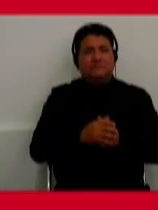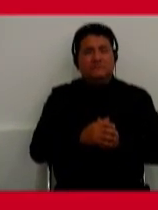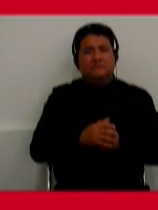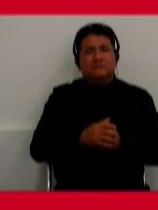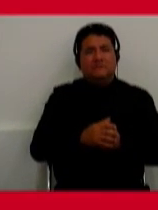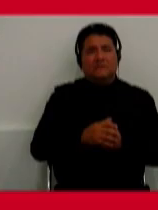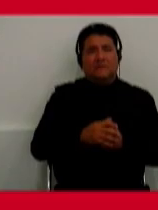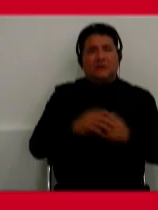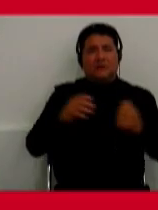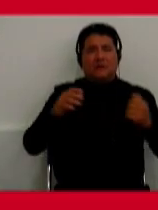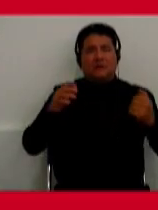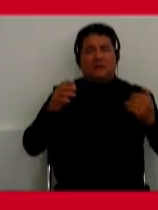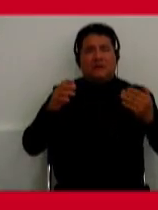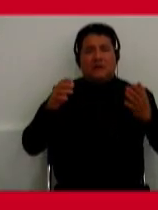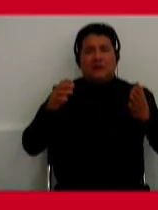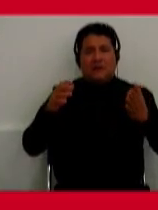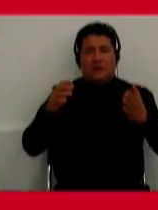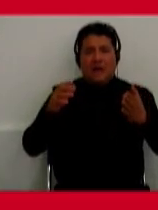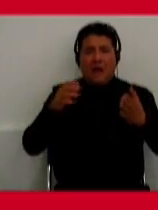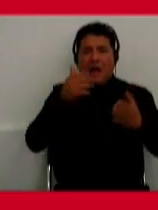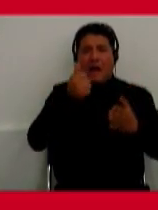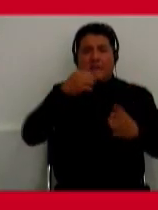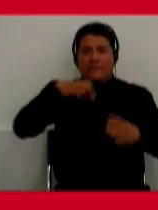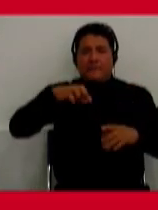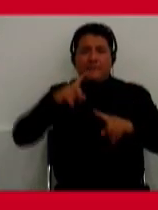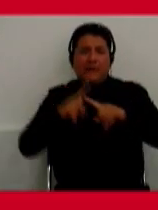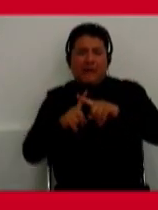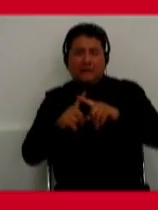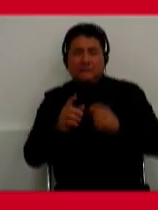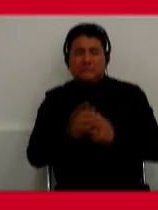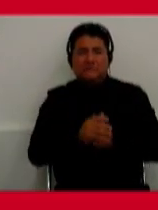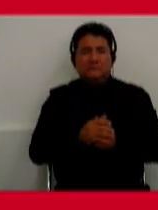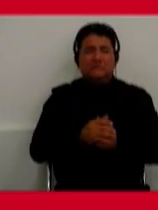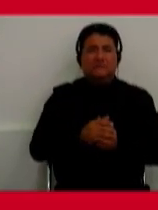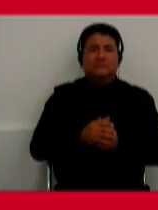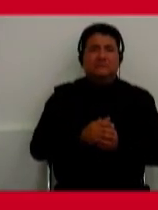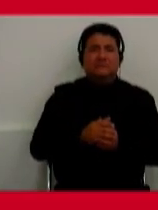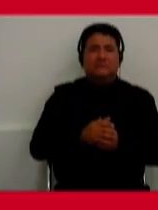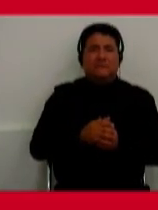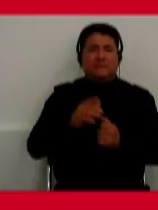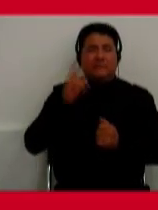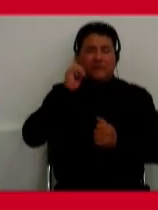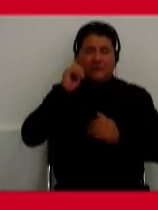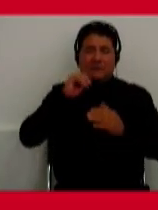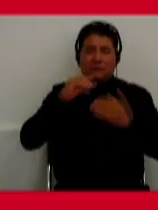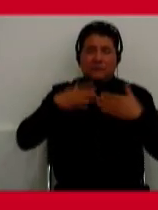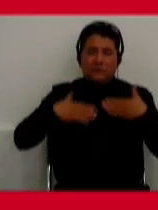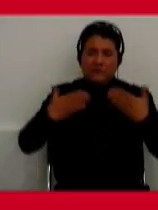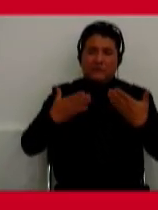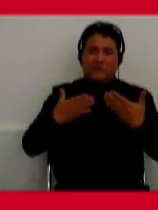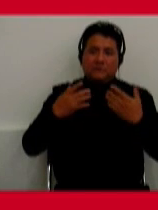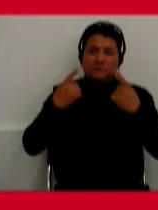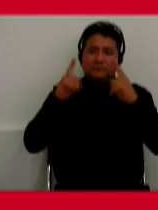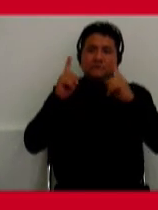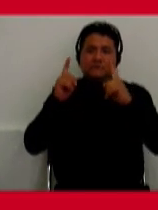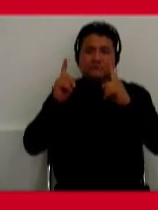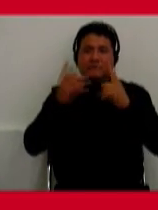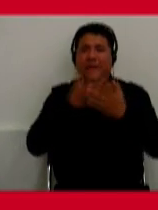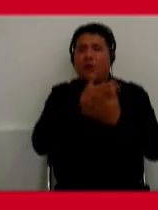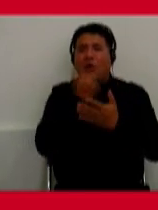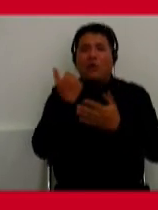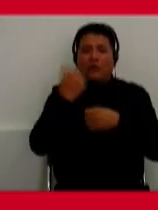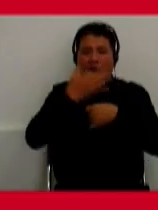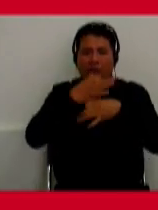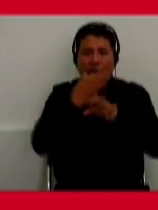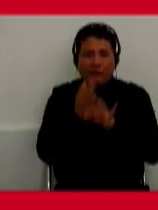de minado, segundo cutoff análisis, apex, prioridades y todo el diagrama para poder tener la mejor fórmula, ¿no? Un